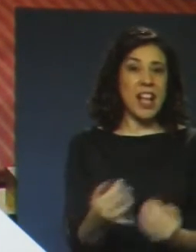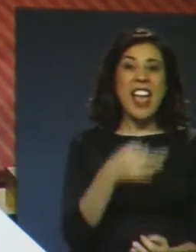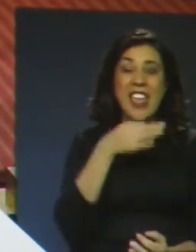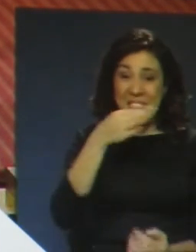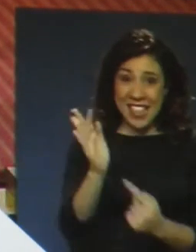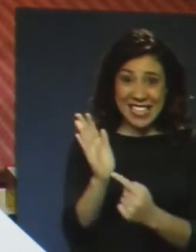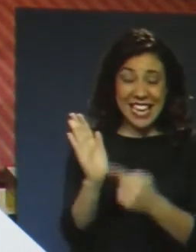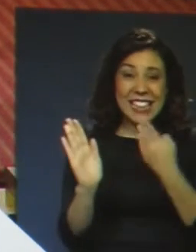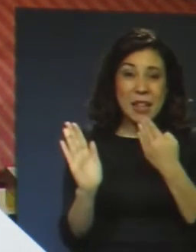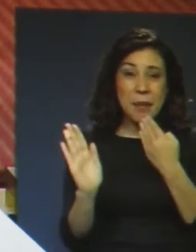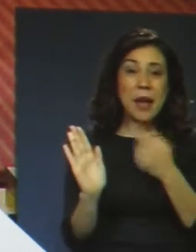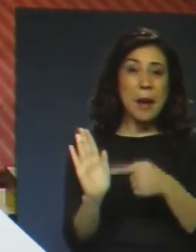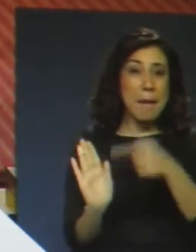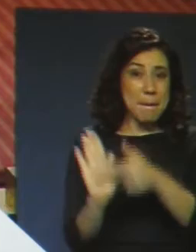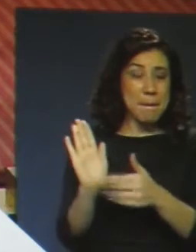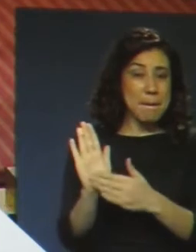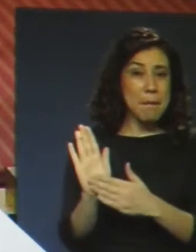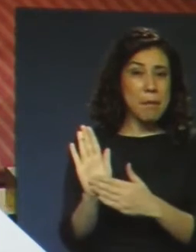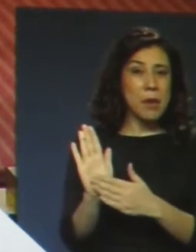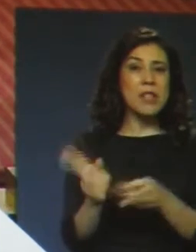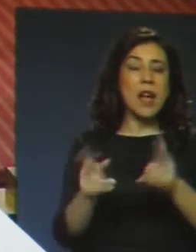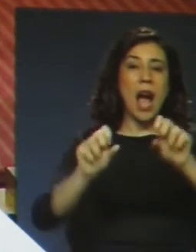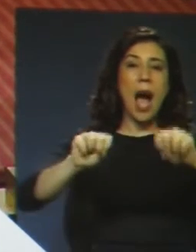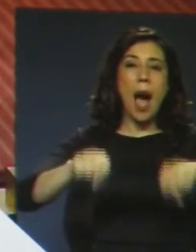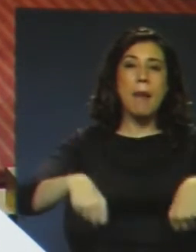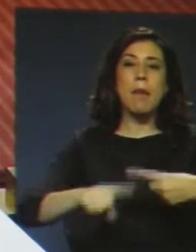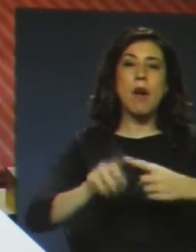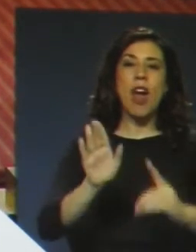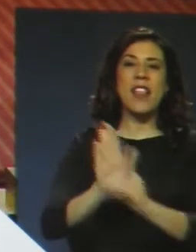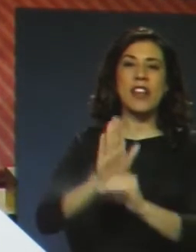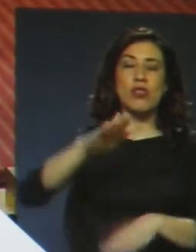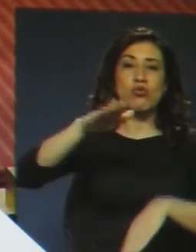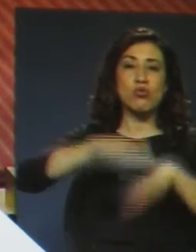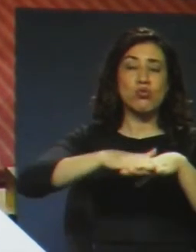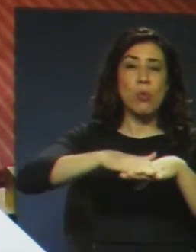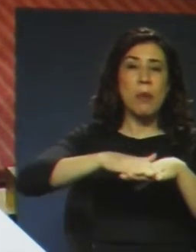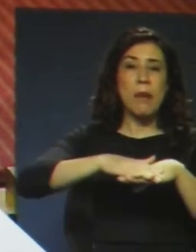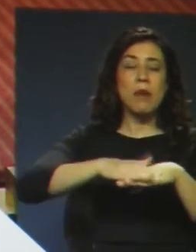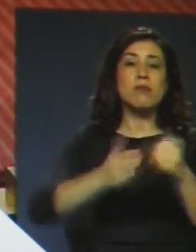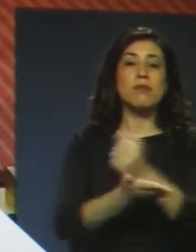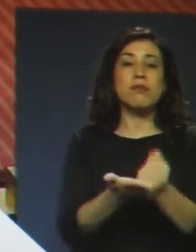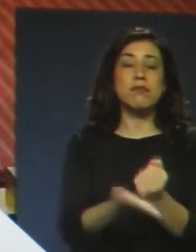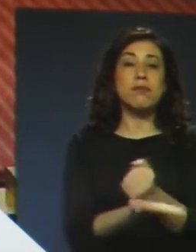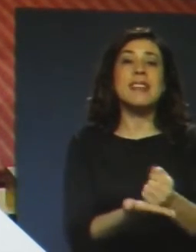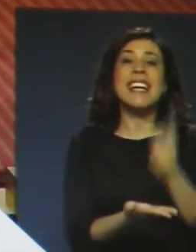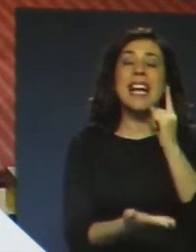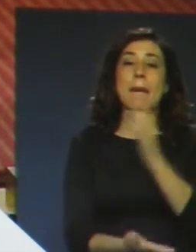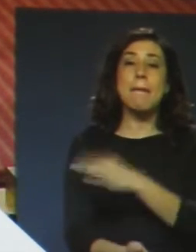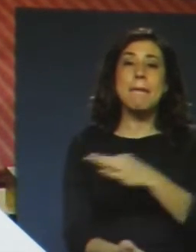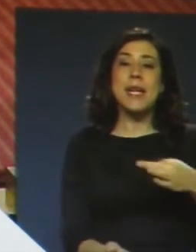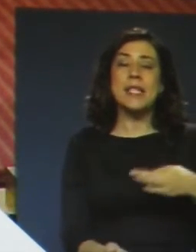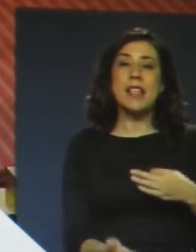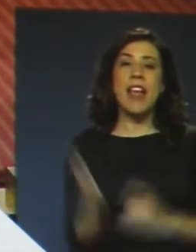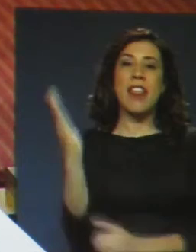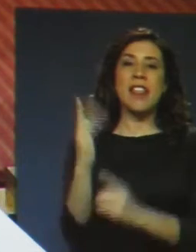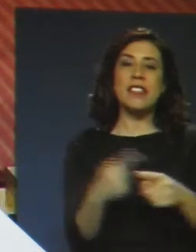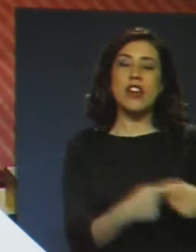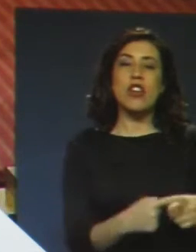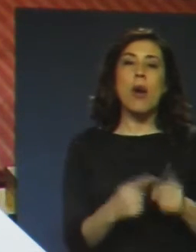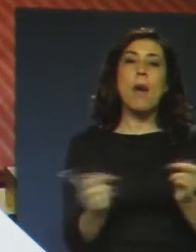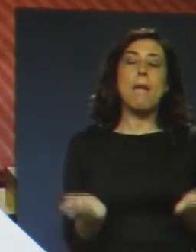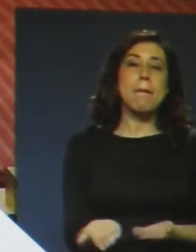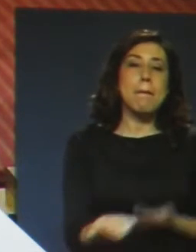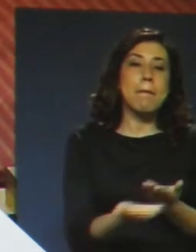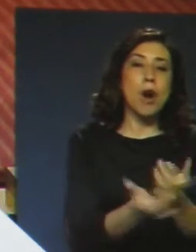además que esta política será aprobada mediante decreto supremo expedido por el Ministerio de Desarrollo Social a propuesta del